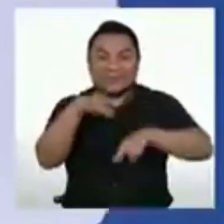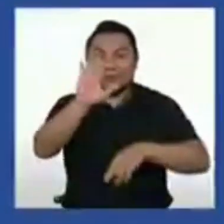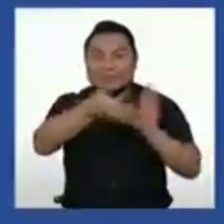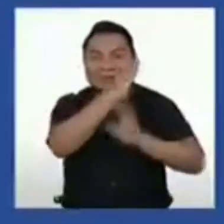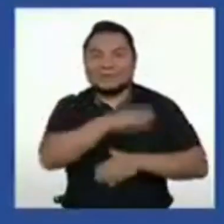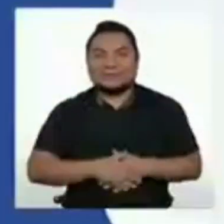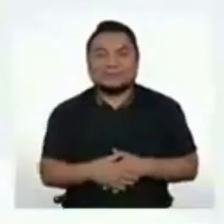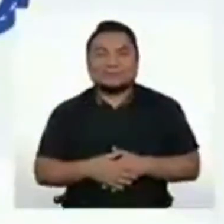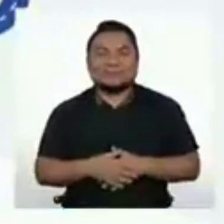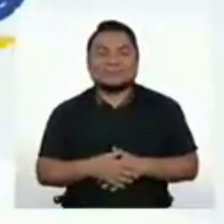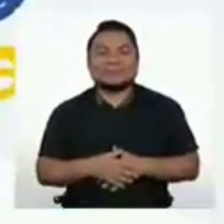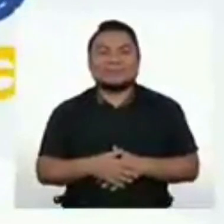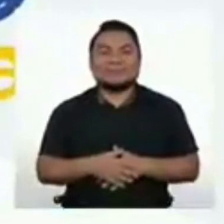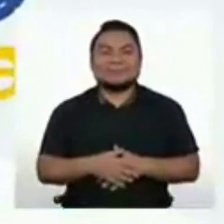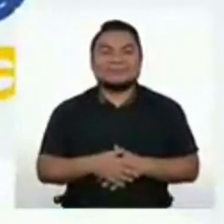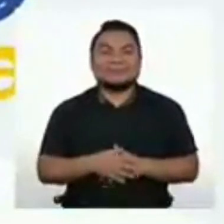no se vayan.